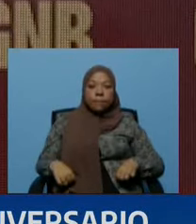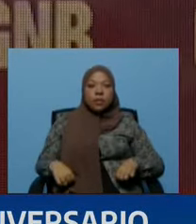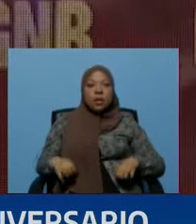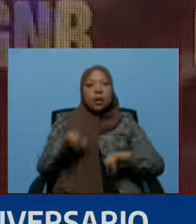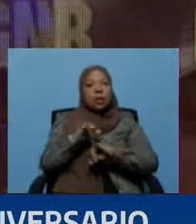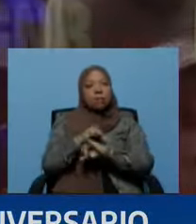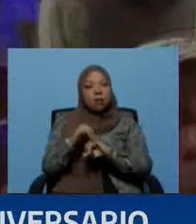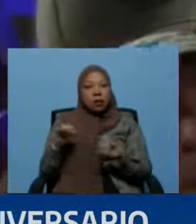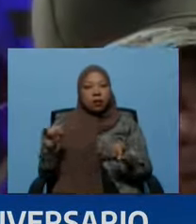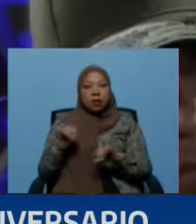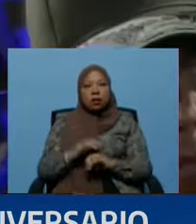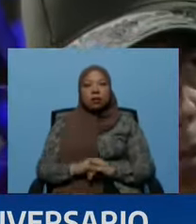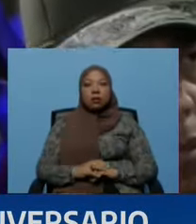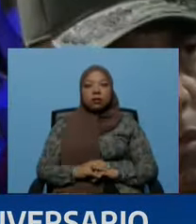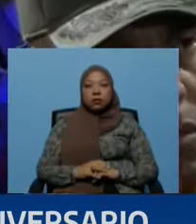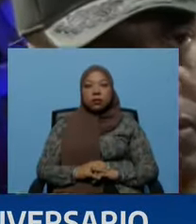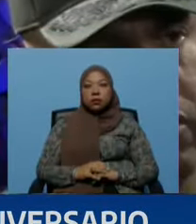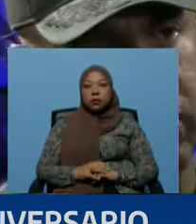independiente,